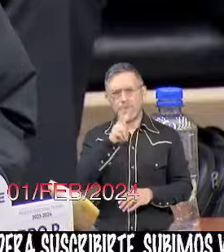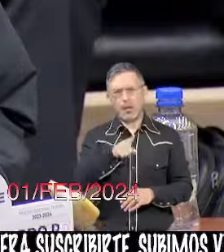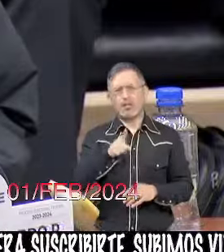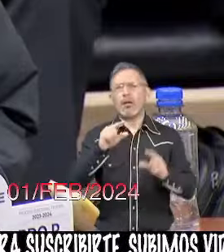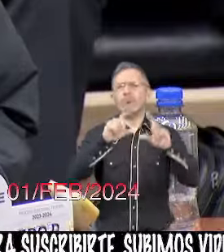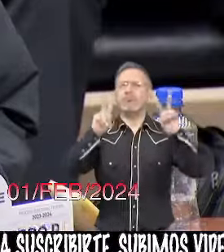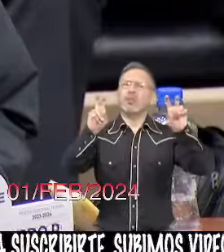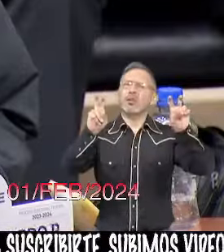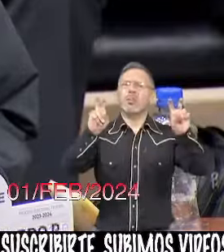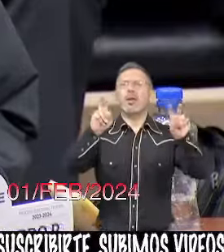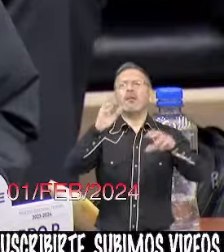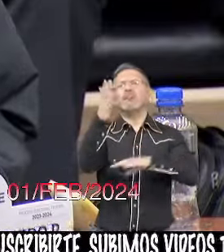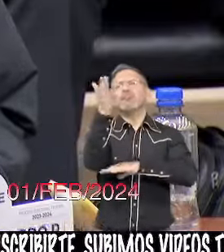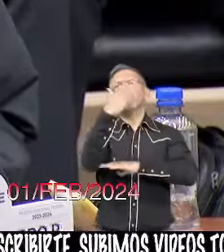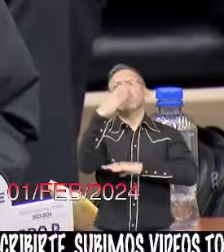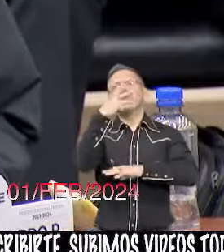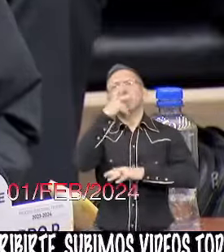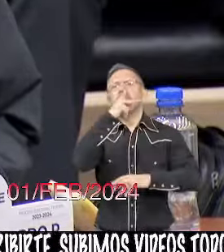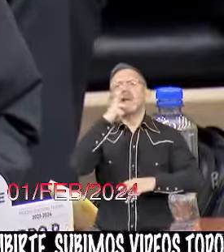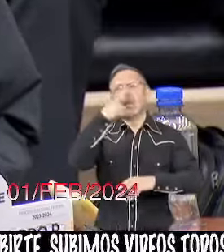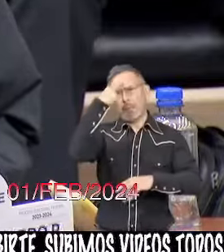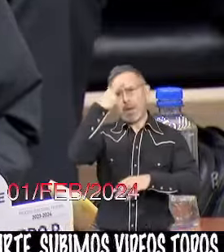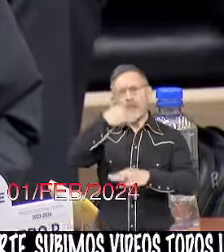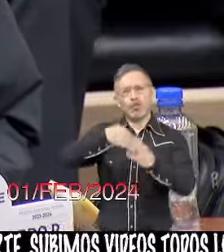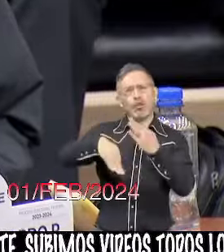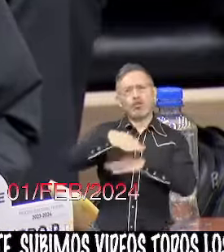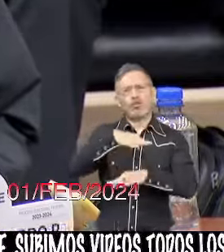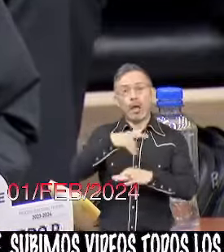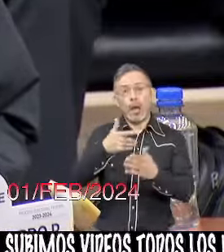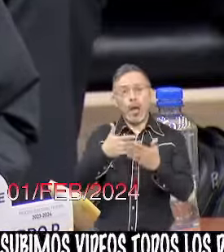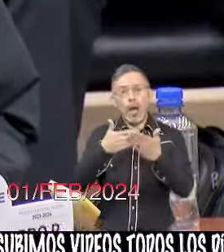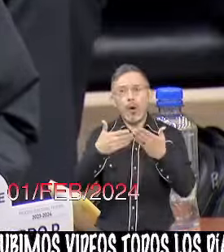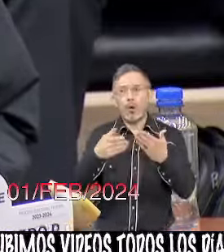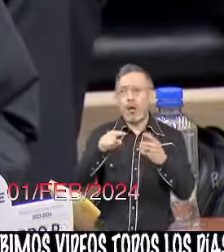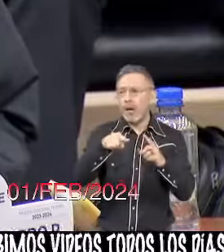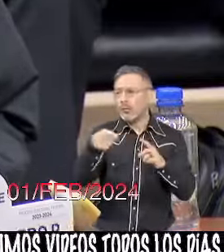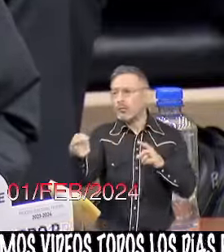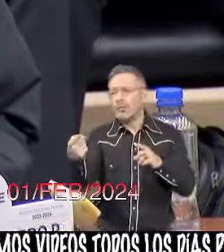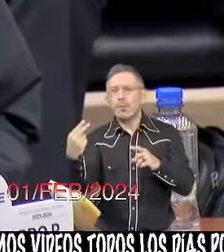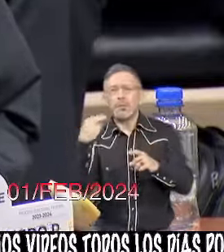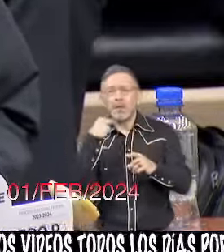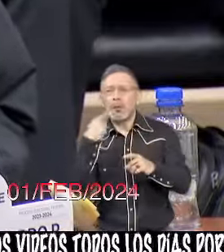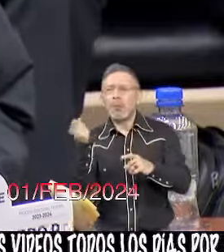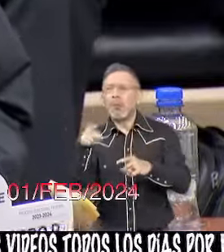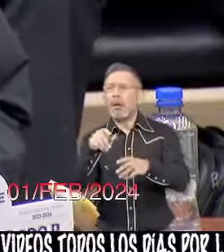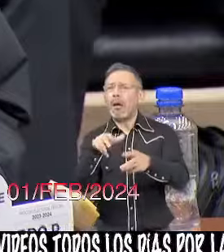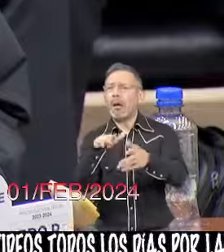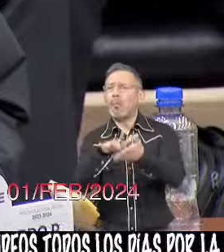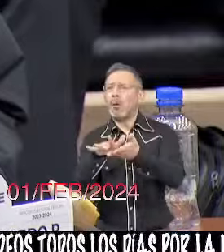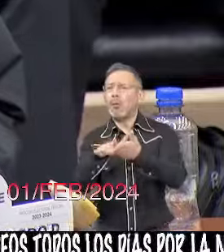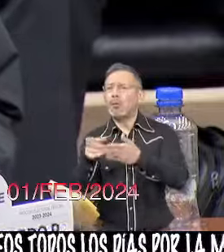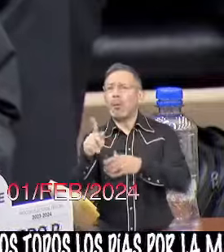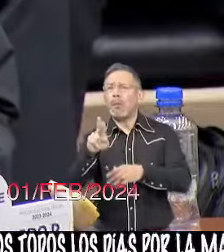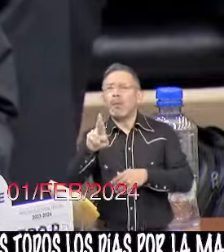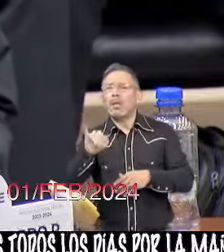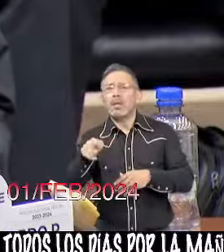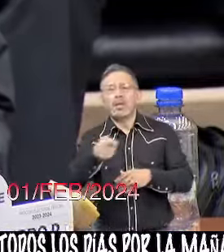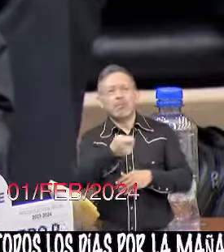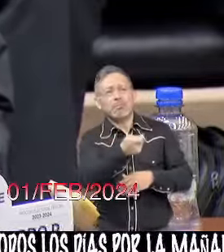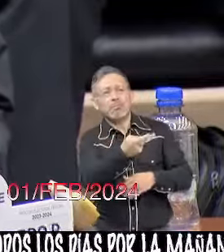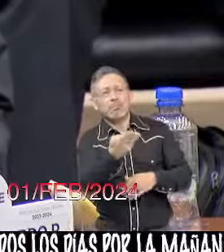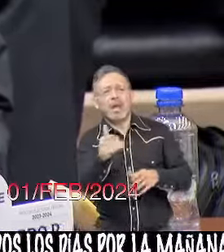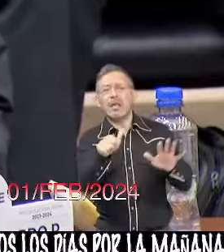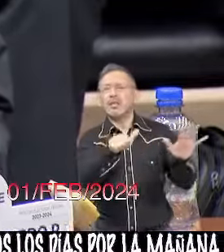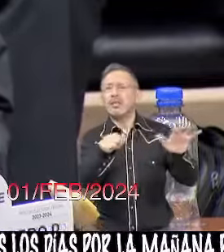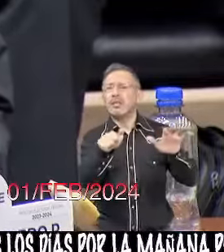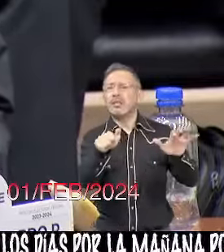todos. Y hoy apoyan a sus asesinos. El PRI mató a más de 600 mujeres